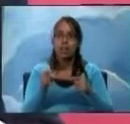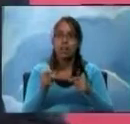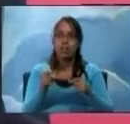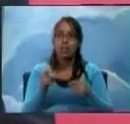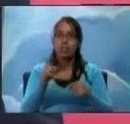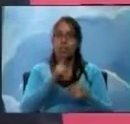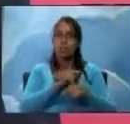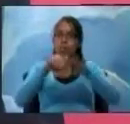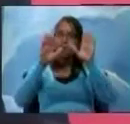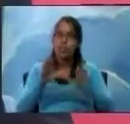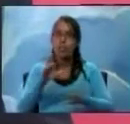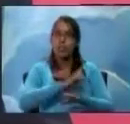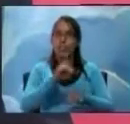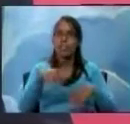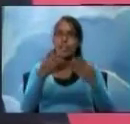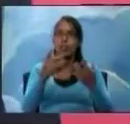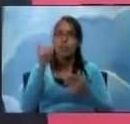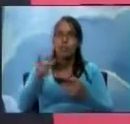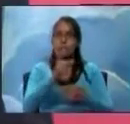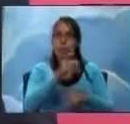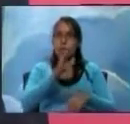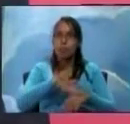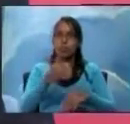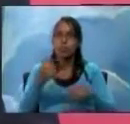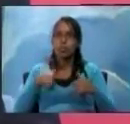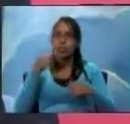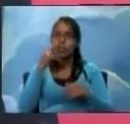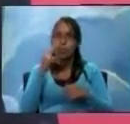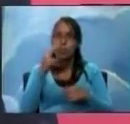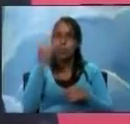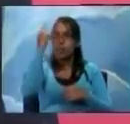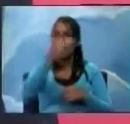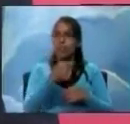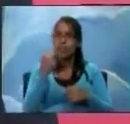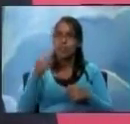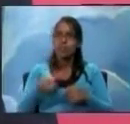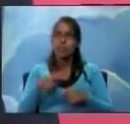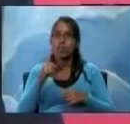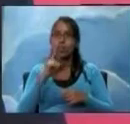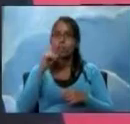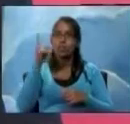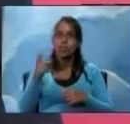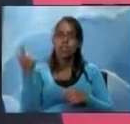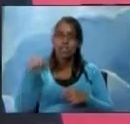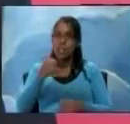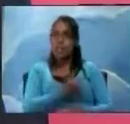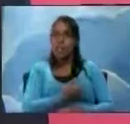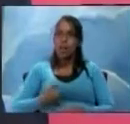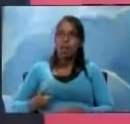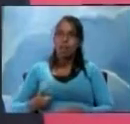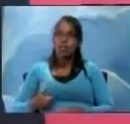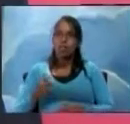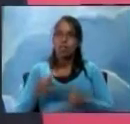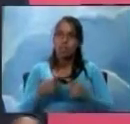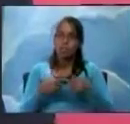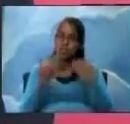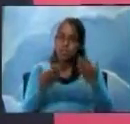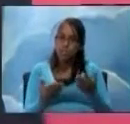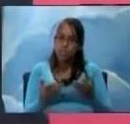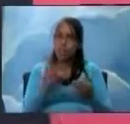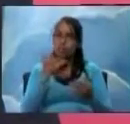esto me freno de dar a alguien. ¿Por qué? Yo le miro la cara y yo le pregunto: ¿tienes hambre? Me acerco